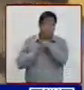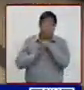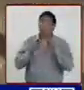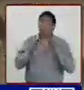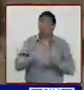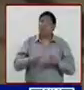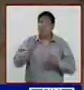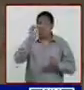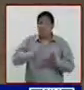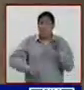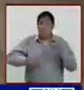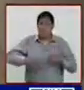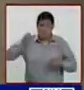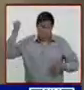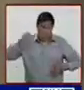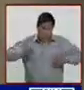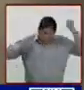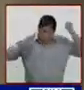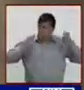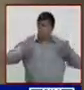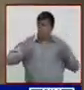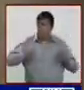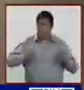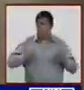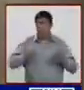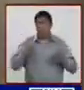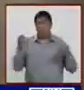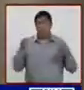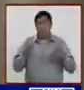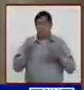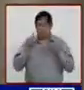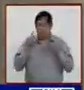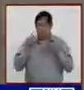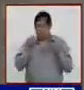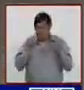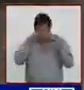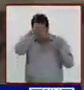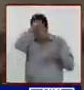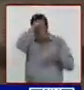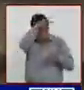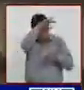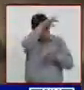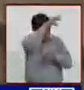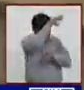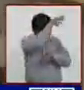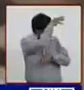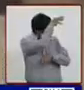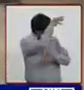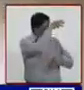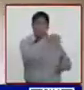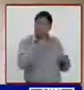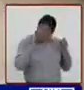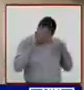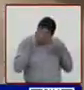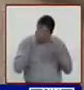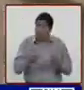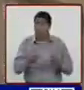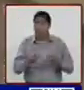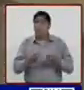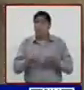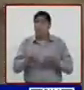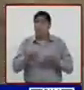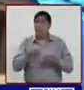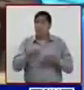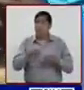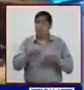persona, sí. Le quitan sus pertenencias. Y están tomando el vehículo. De la moto que capta mediante su cámara GoPro, sí. Puede identificar al vehículo, se da incluso